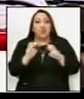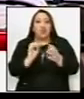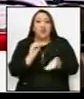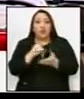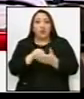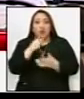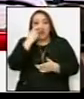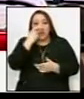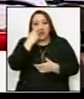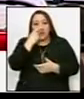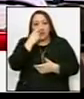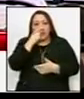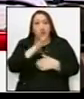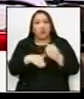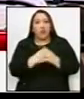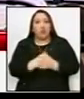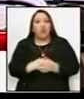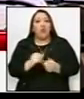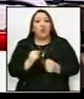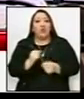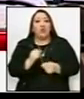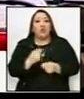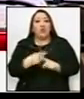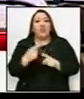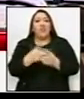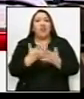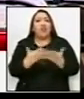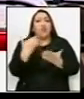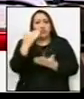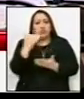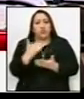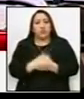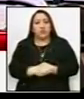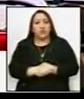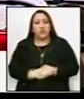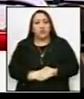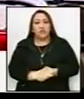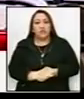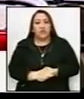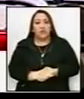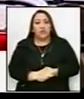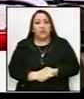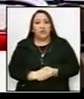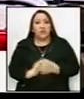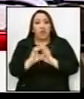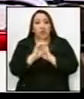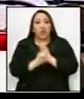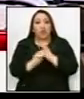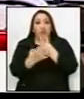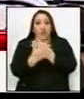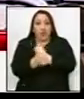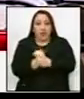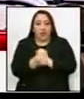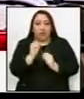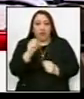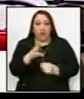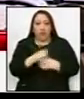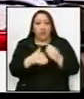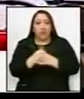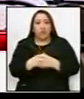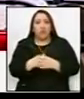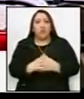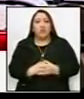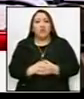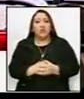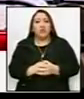establezca con todos los elementos que le faculta el Código Penal y los